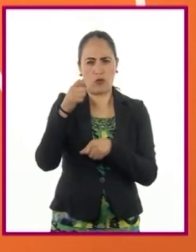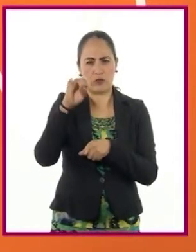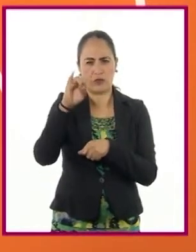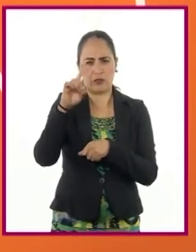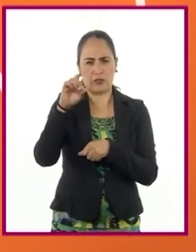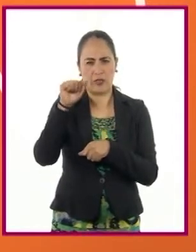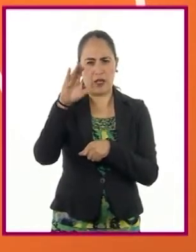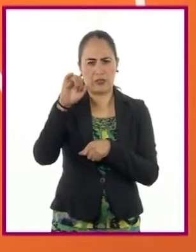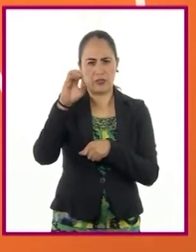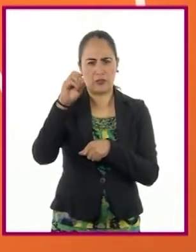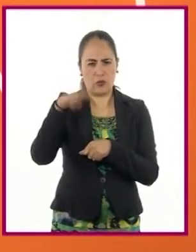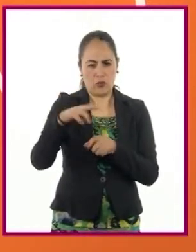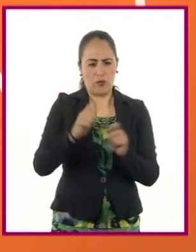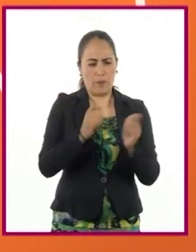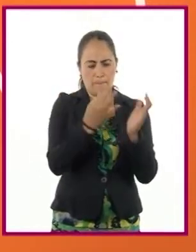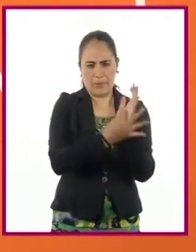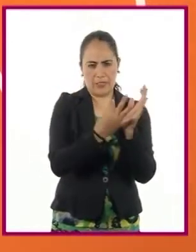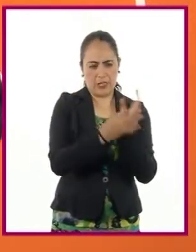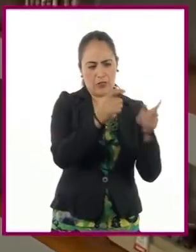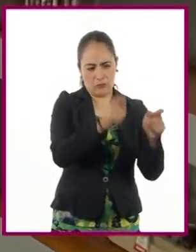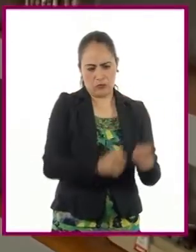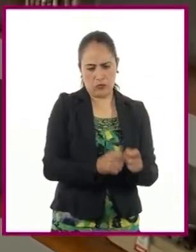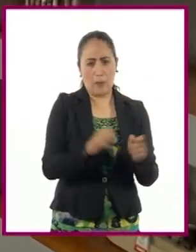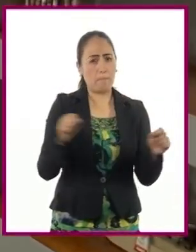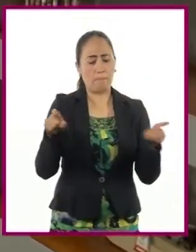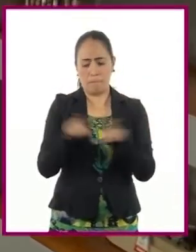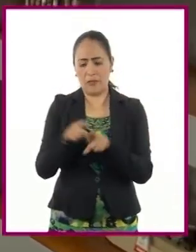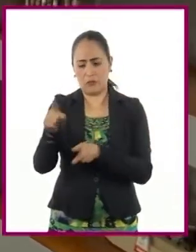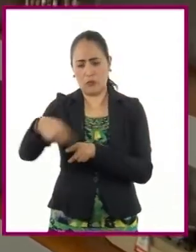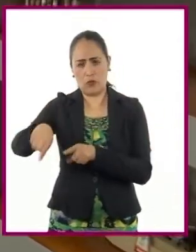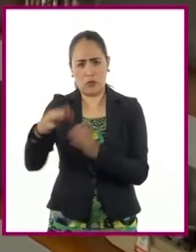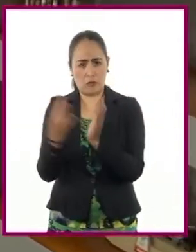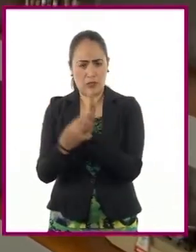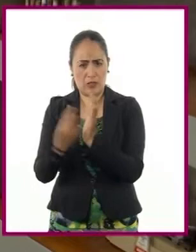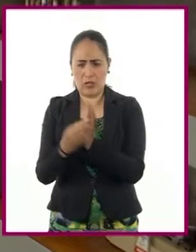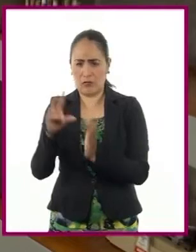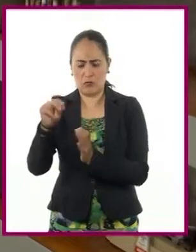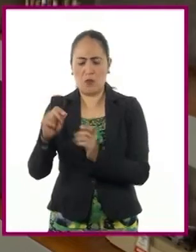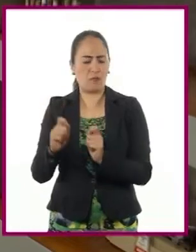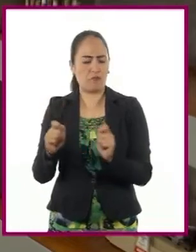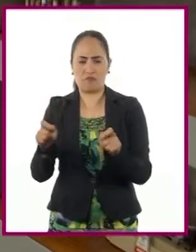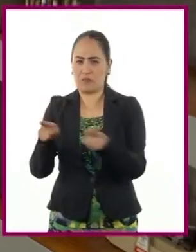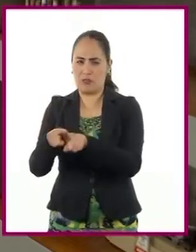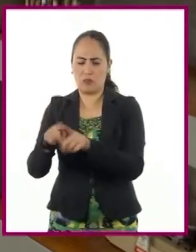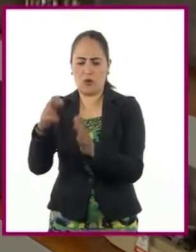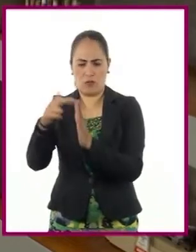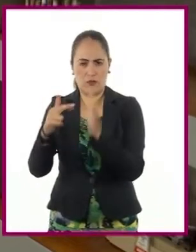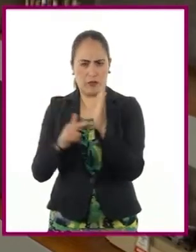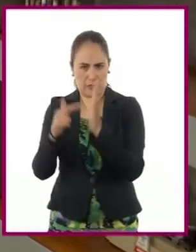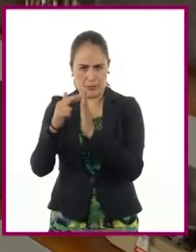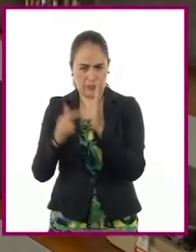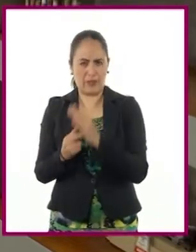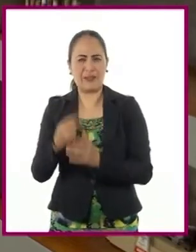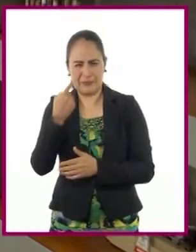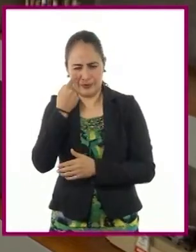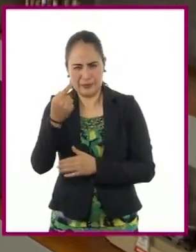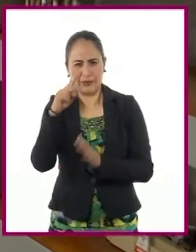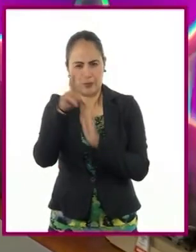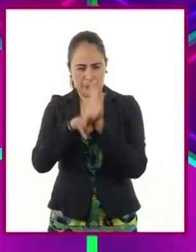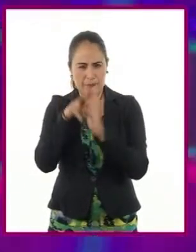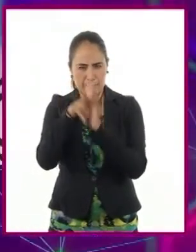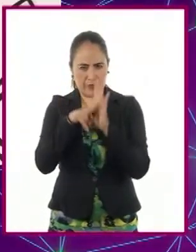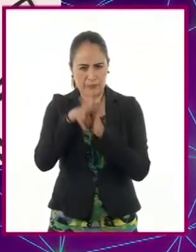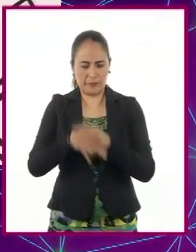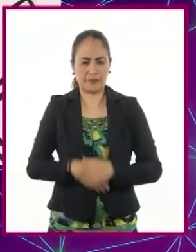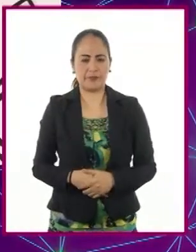las cuales se aplican también para los no metales. Pongamos a prueba lo aprendido, observemos y escuchemos con atención el siguiente video.